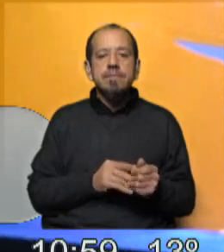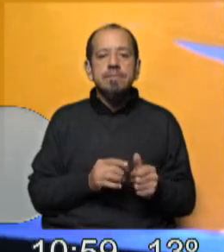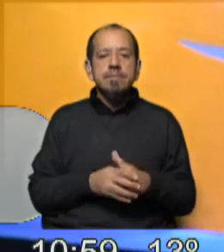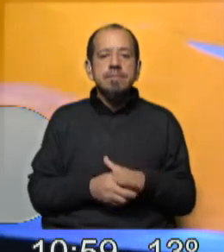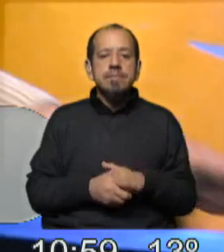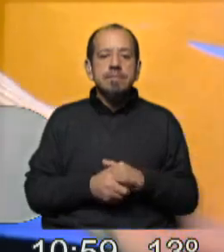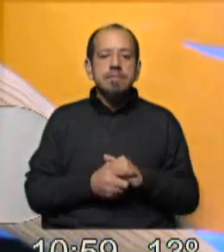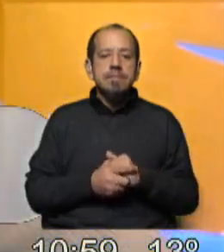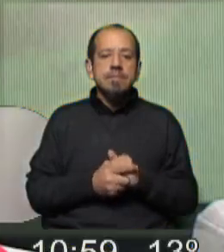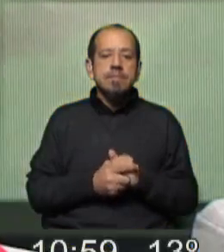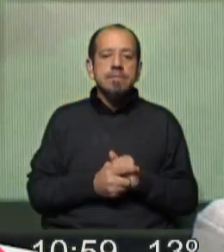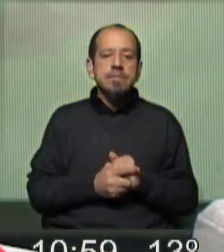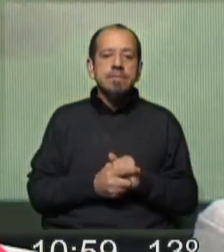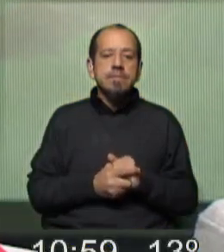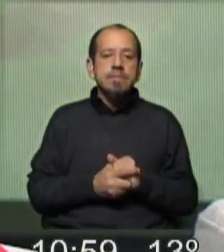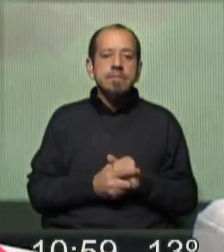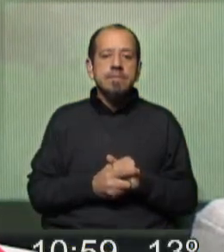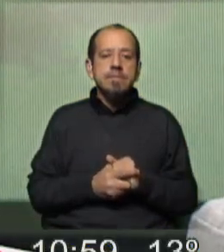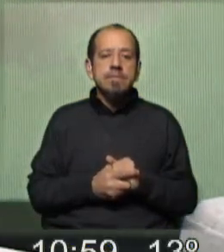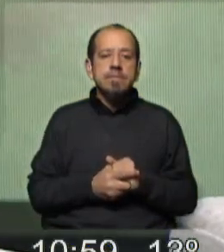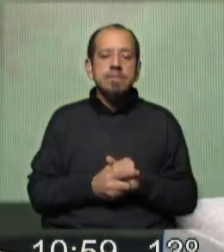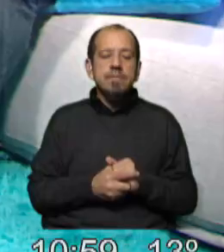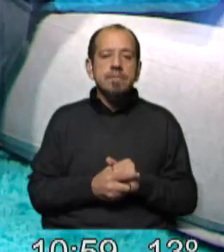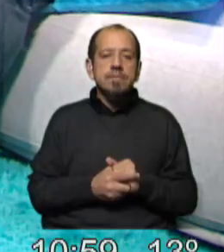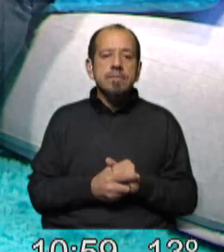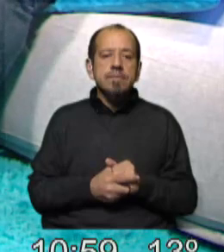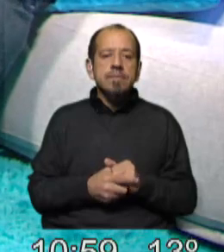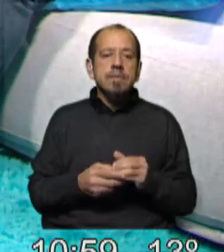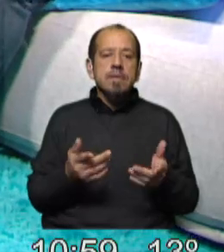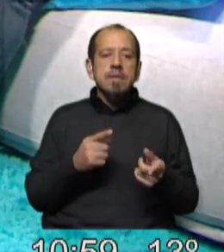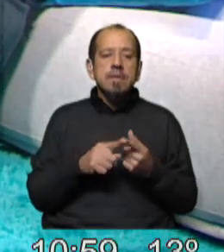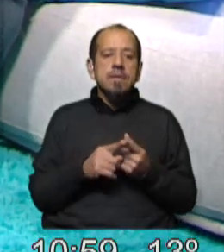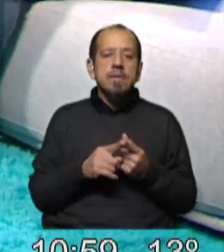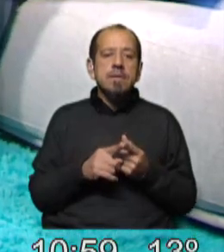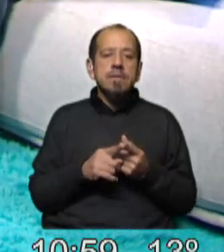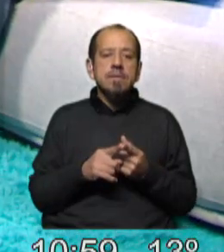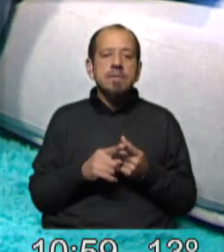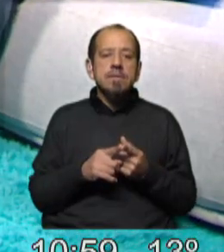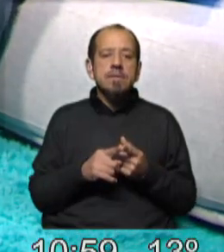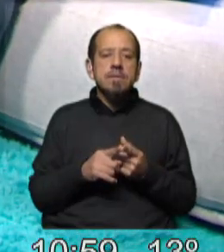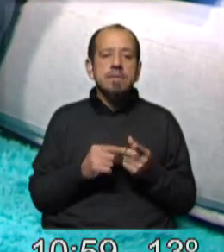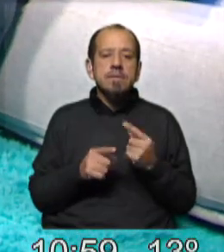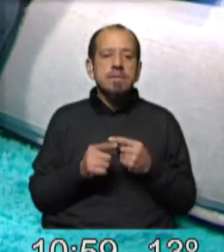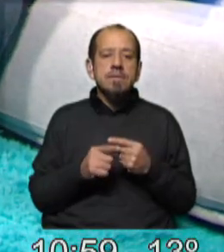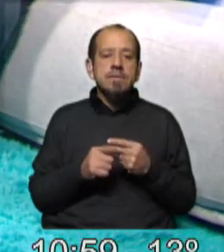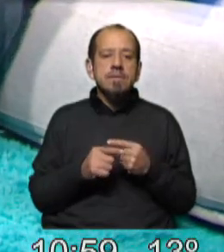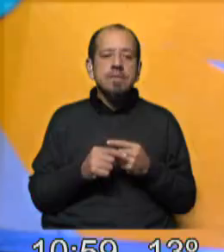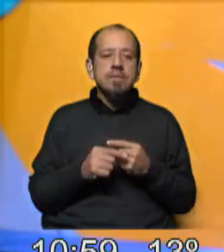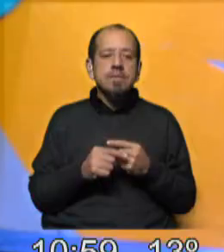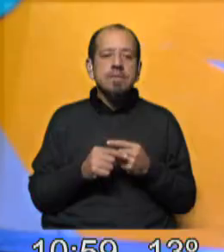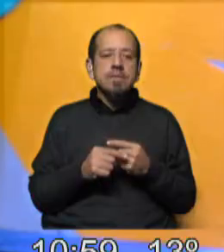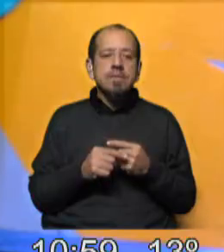pero no, te echamos con una, de acá con un del sillón. Te echamos de acá del sillón. ¿Estás lindo acá? No, no, tenés que ir a trabajar a ganar el